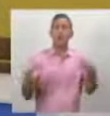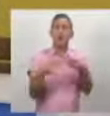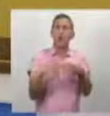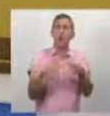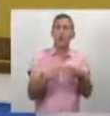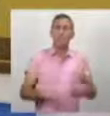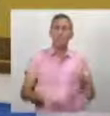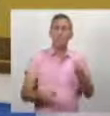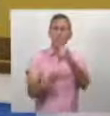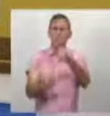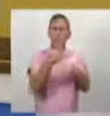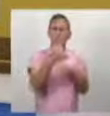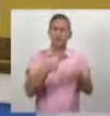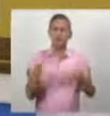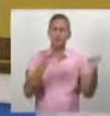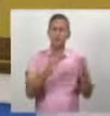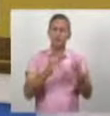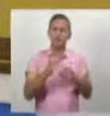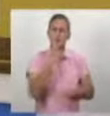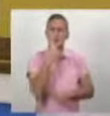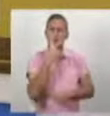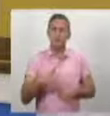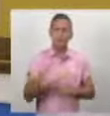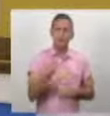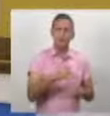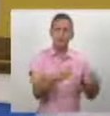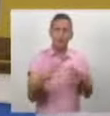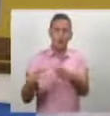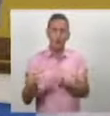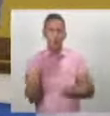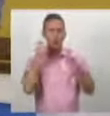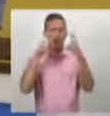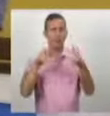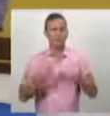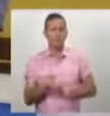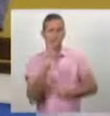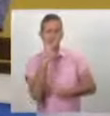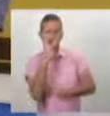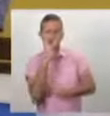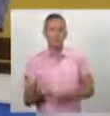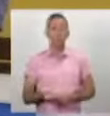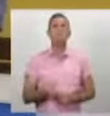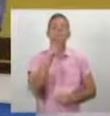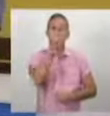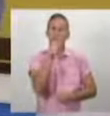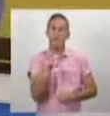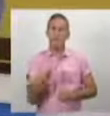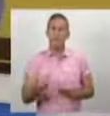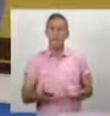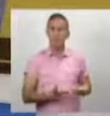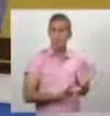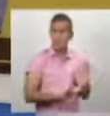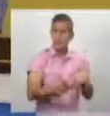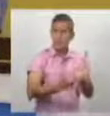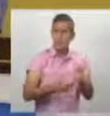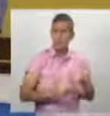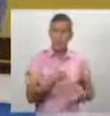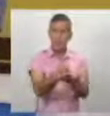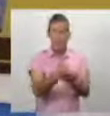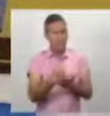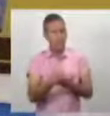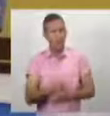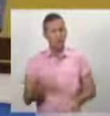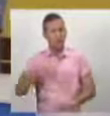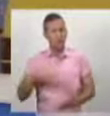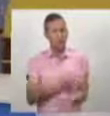estructura y función que encontramos en todos los organismos vivos. Observemos estas interrogantes que les traigo y que nos van a ayudar